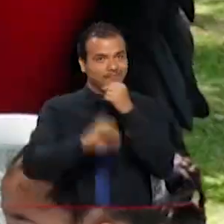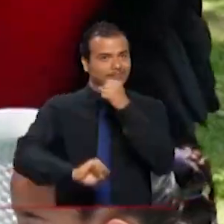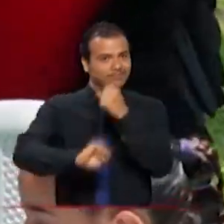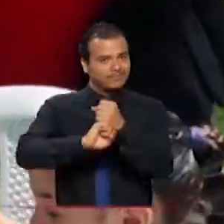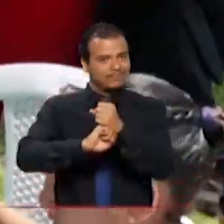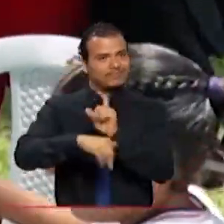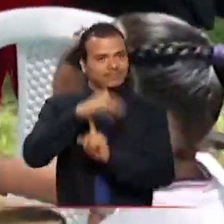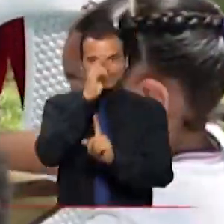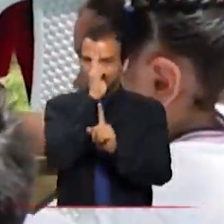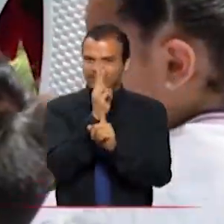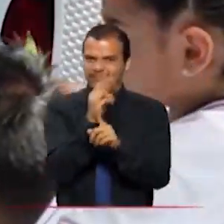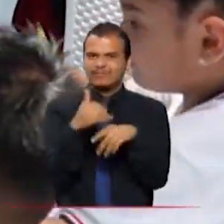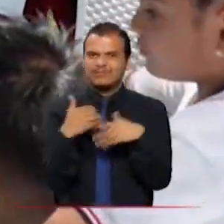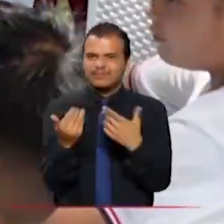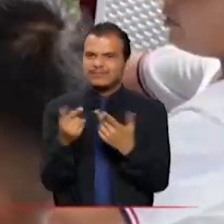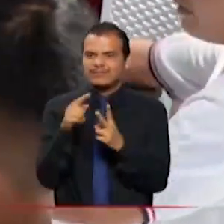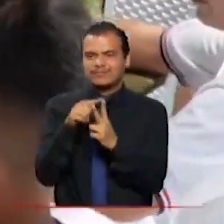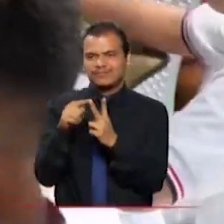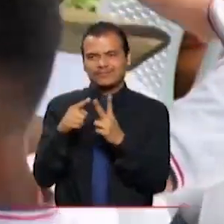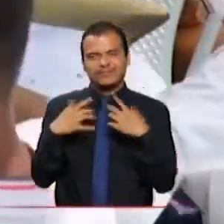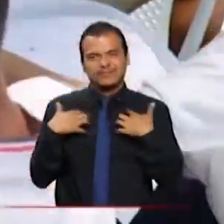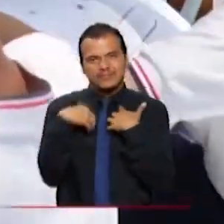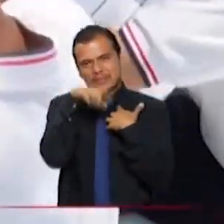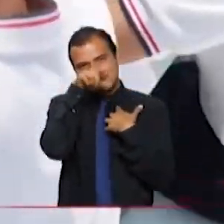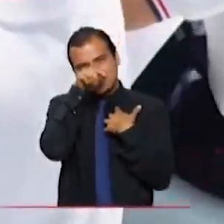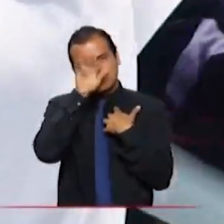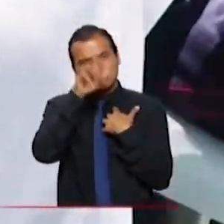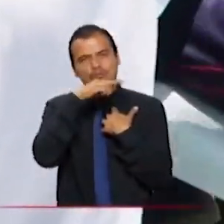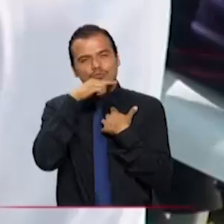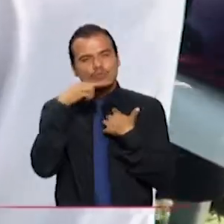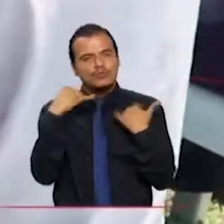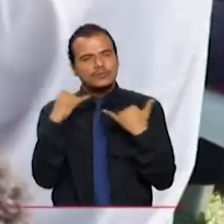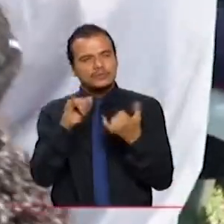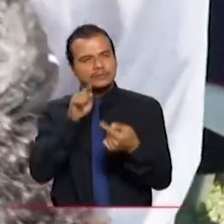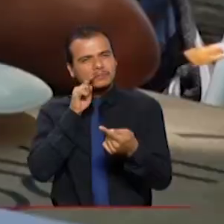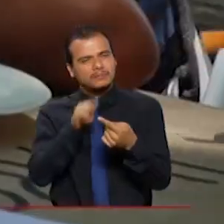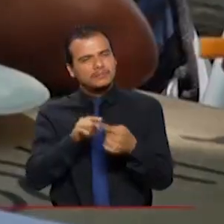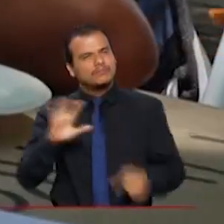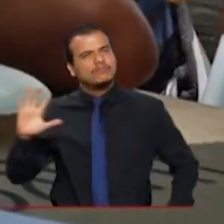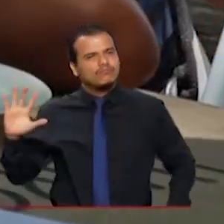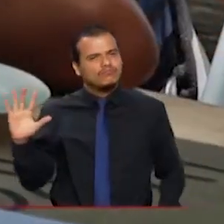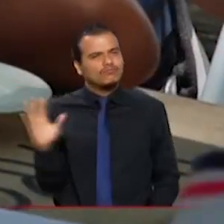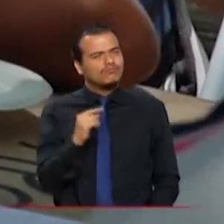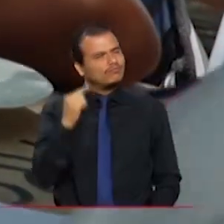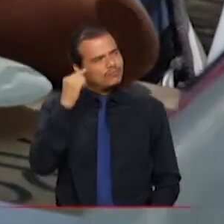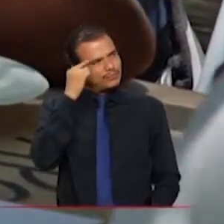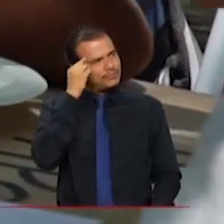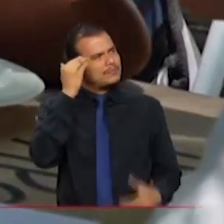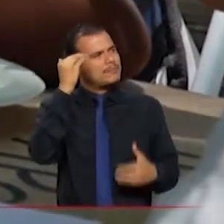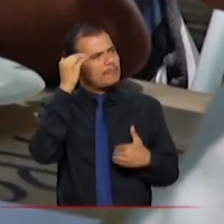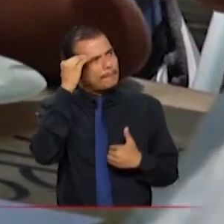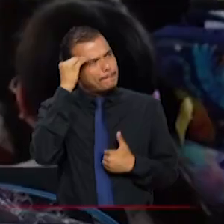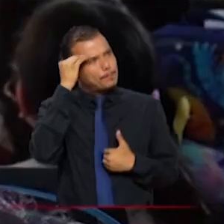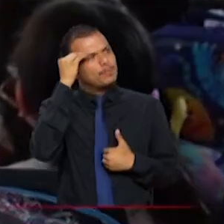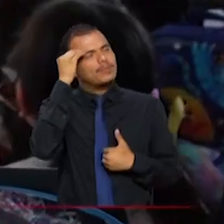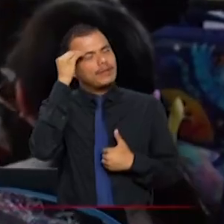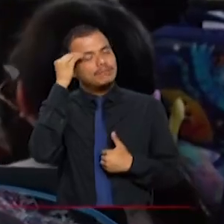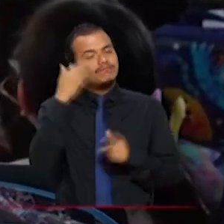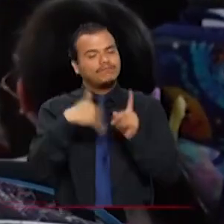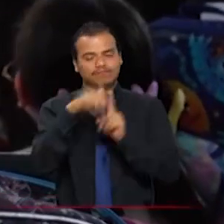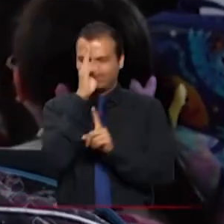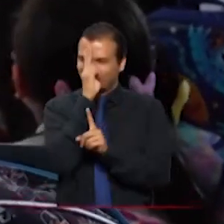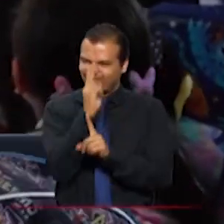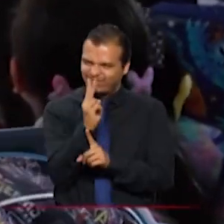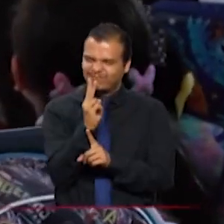El objetivo es sensibilizar a la población frente a la protección y preservación del medio ambiente a través de estos dos importantes y